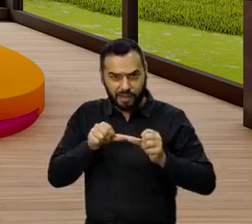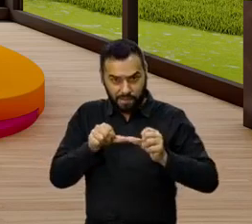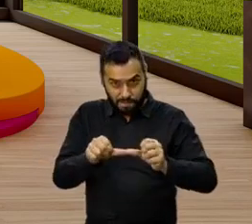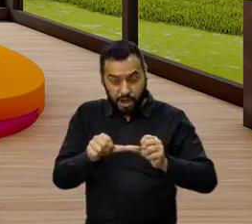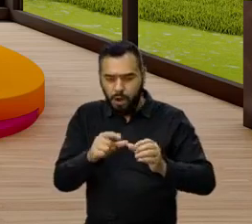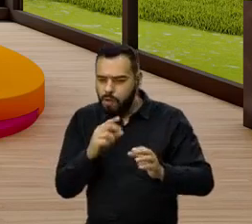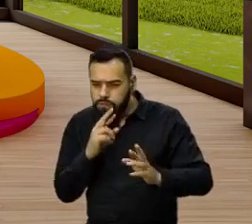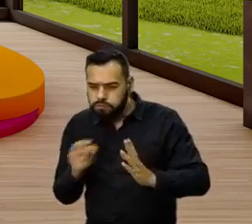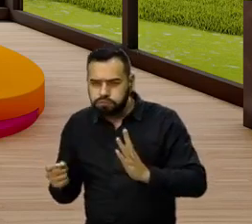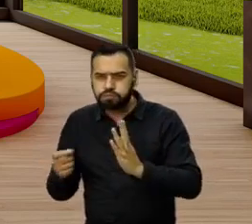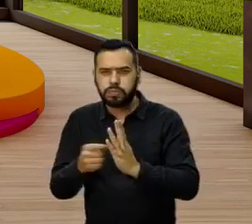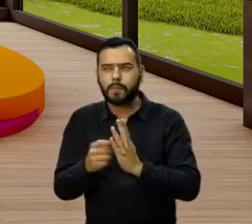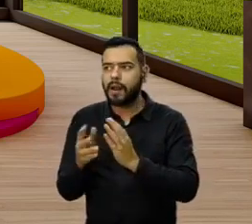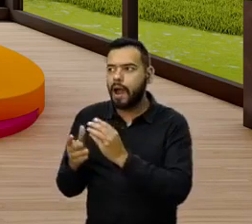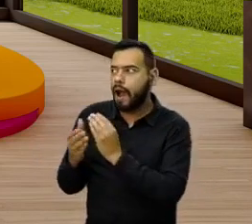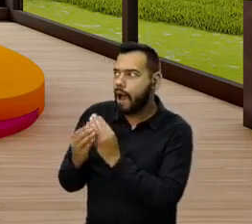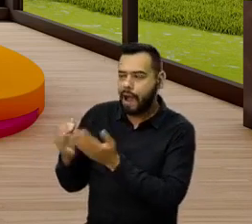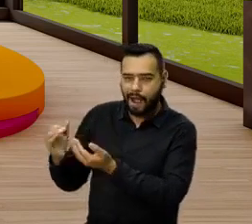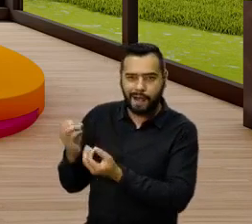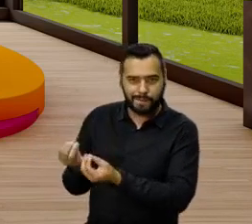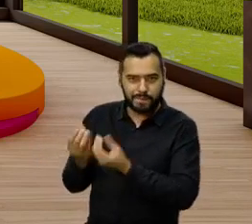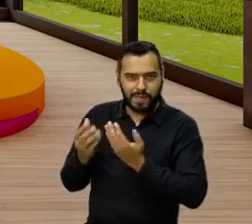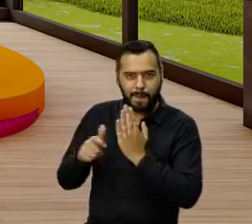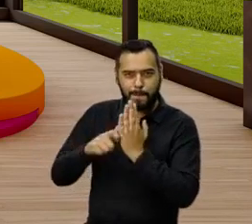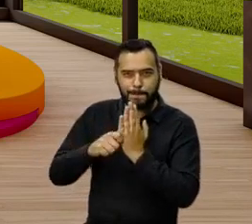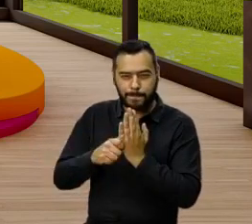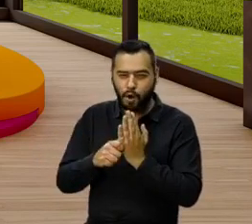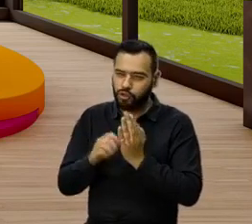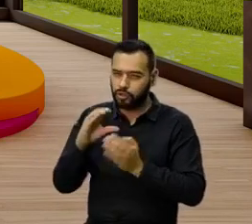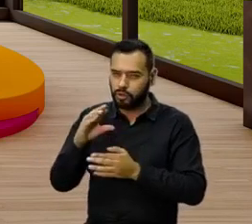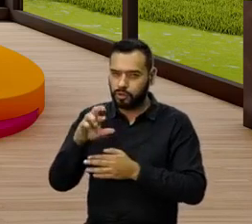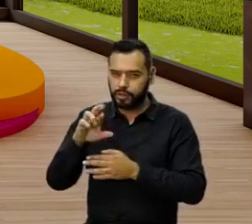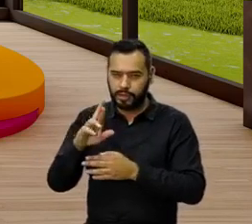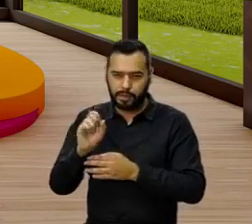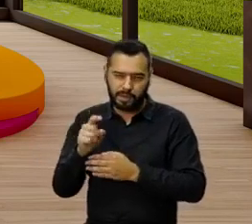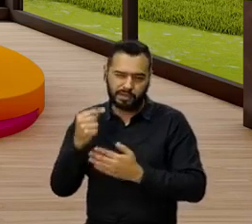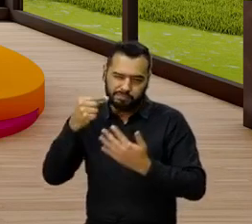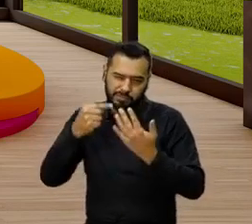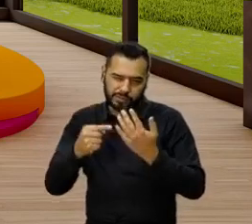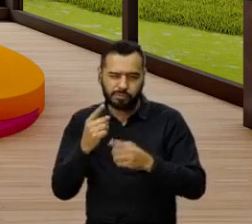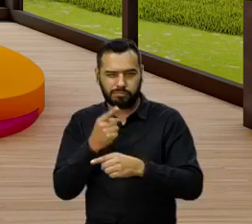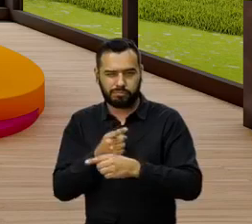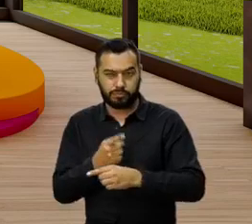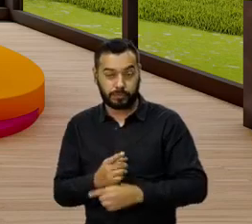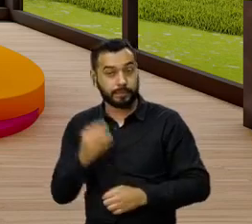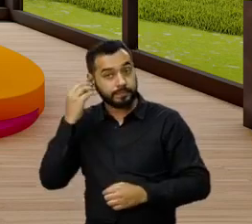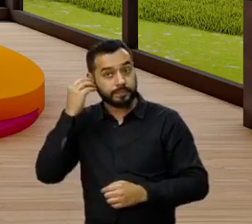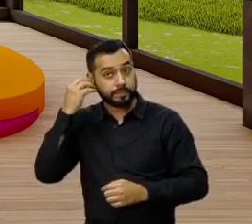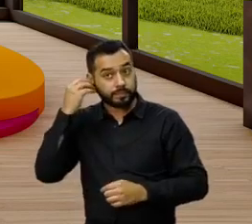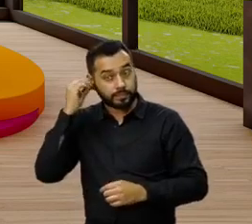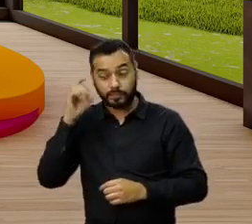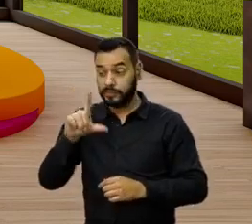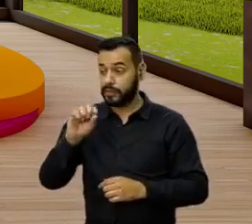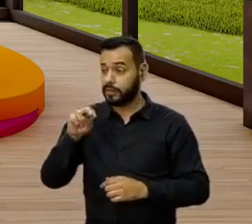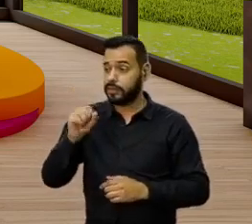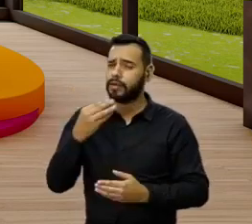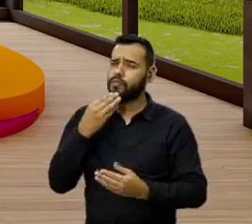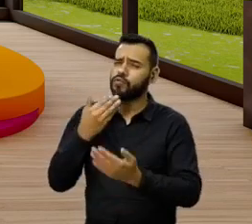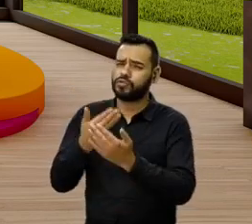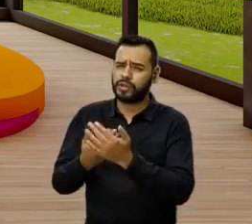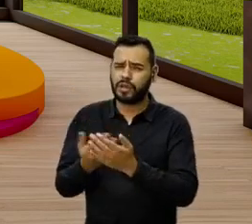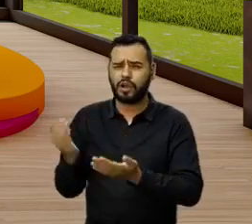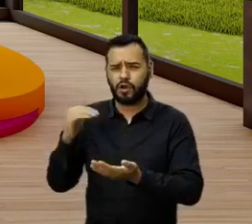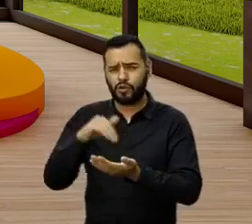participar por un bono de crepes and uav les recuerden que aplican condiciones y restricciones lina muchisimas